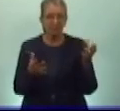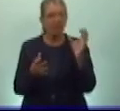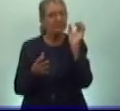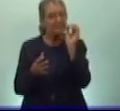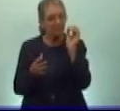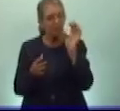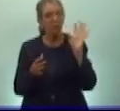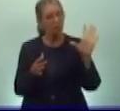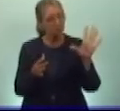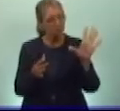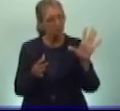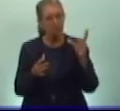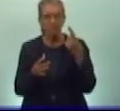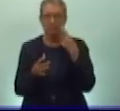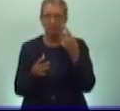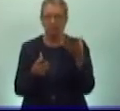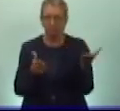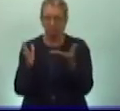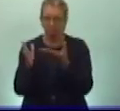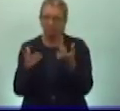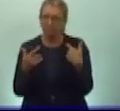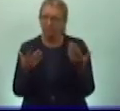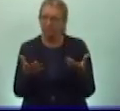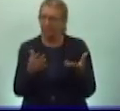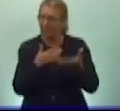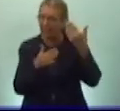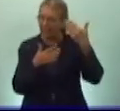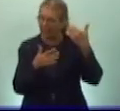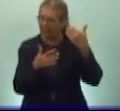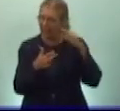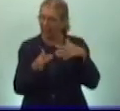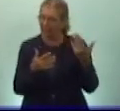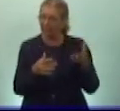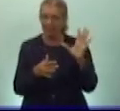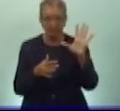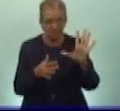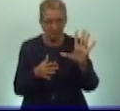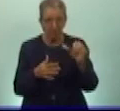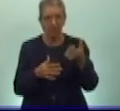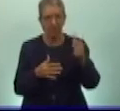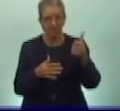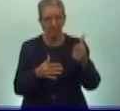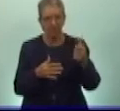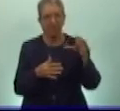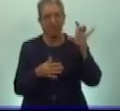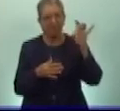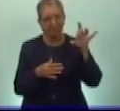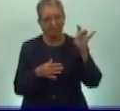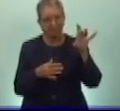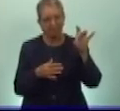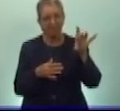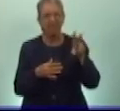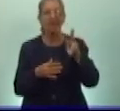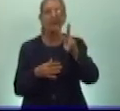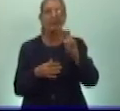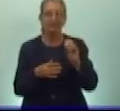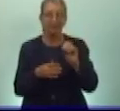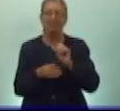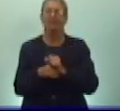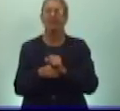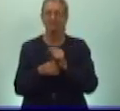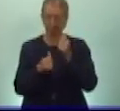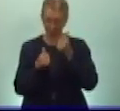que terminar en 0 o en 5. De los números que mostramos anterior, el 5, el 10, el 15 y el